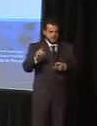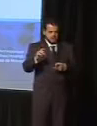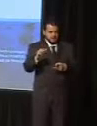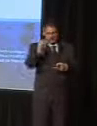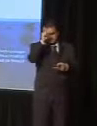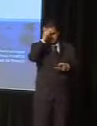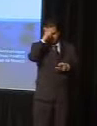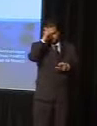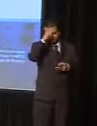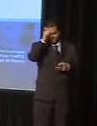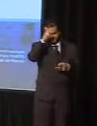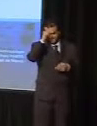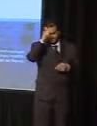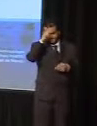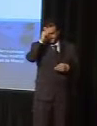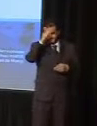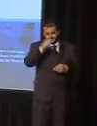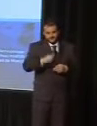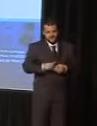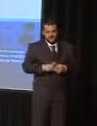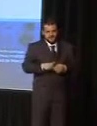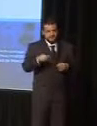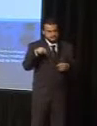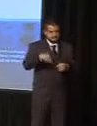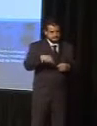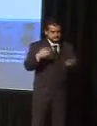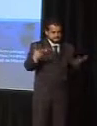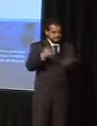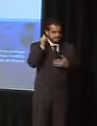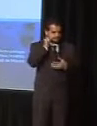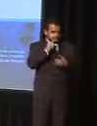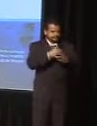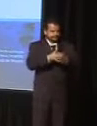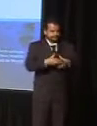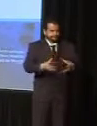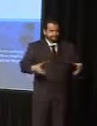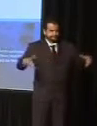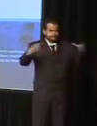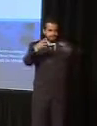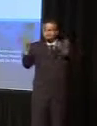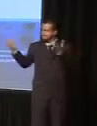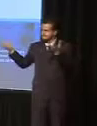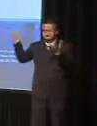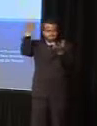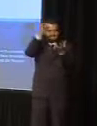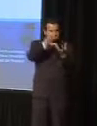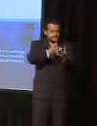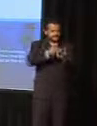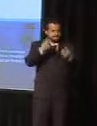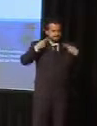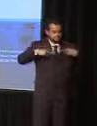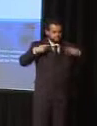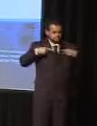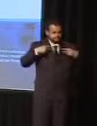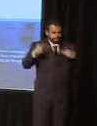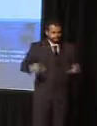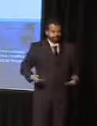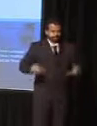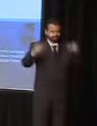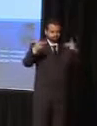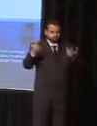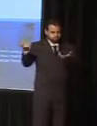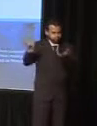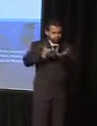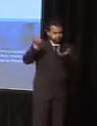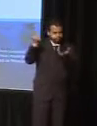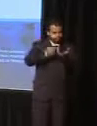han llegado magnates empresariales medios de comunicación que directamente se